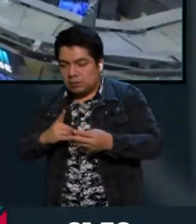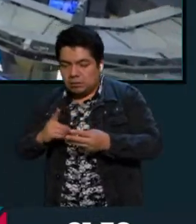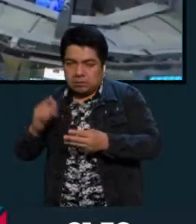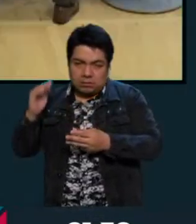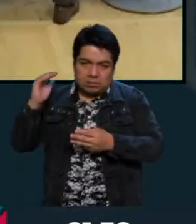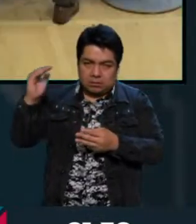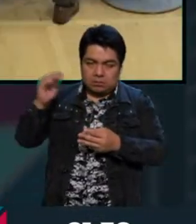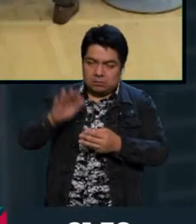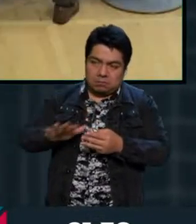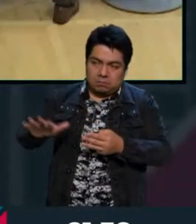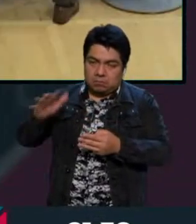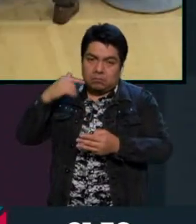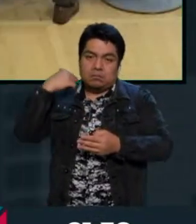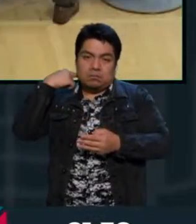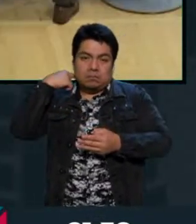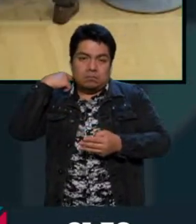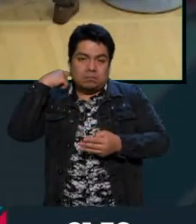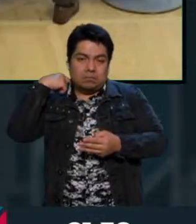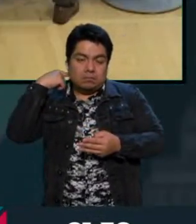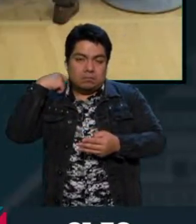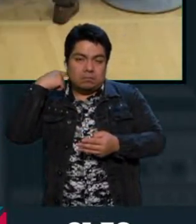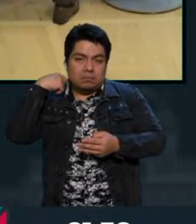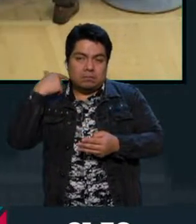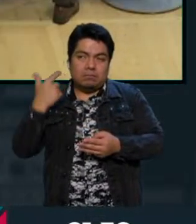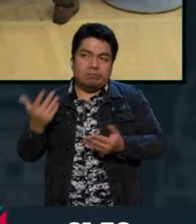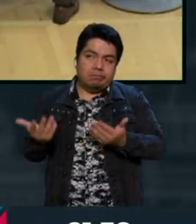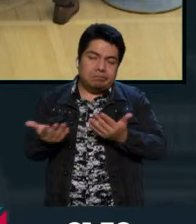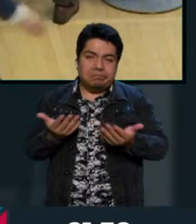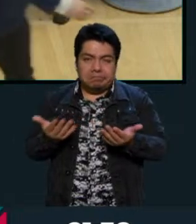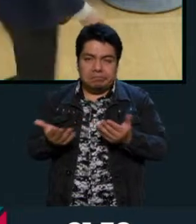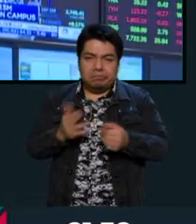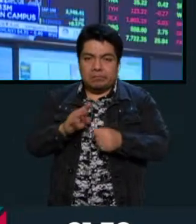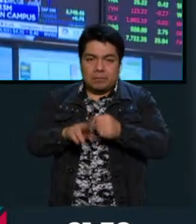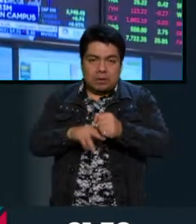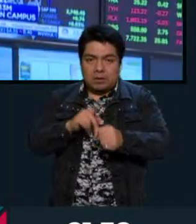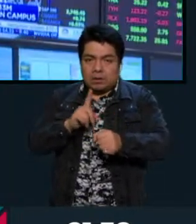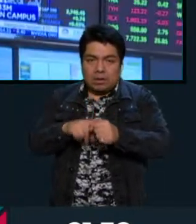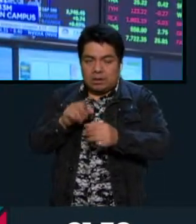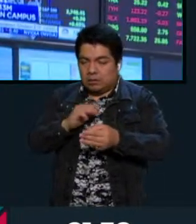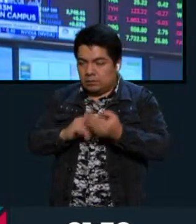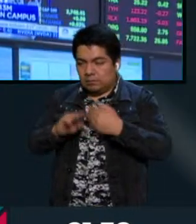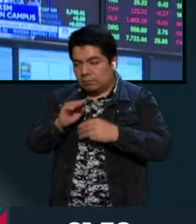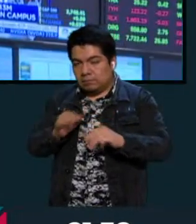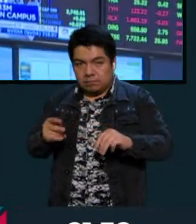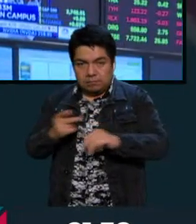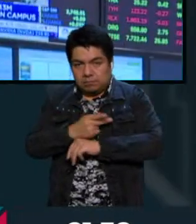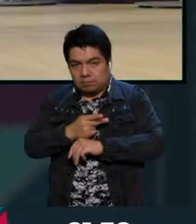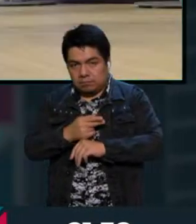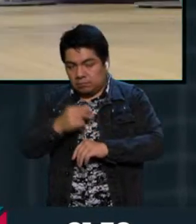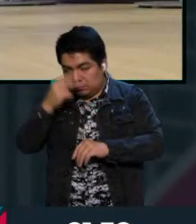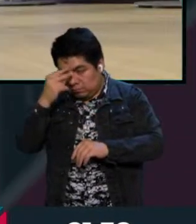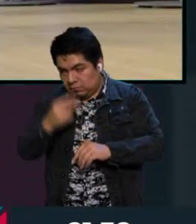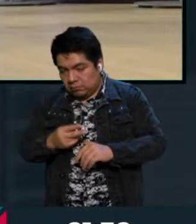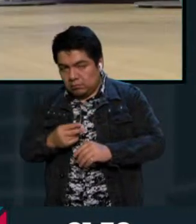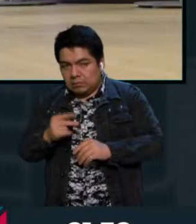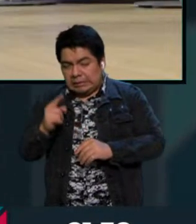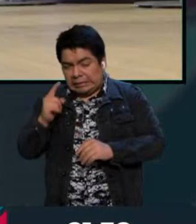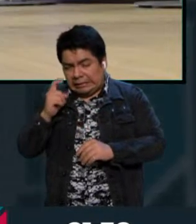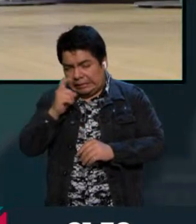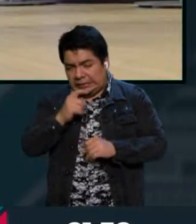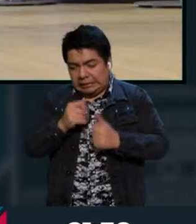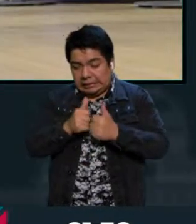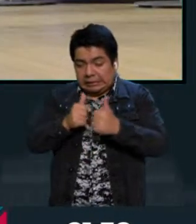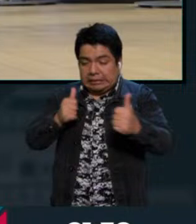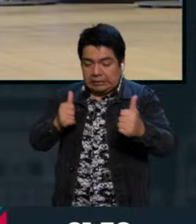soberanas de estos países. Y es, digamos, algo que sucede a nivel mundial, de lo cual México, insisto, es muy difícil aislarse